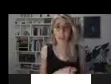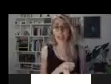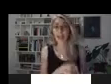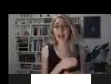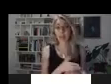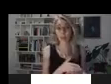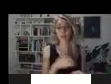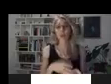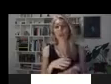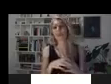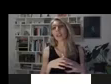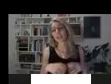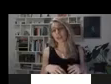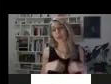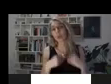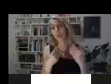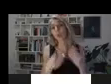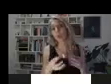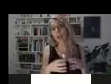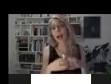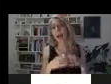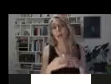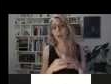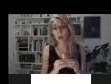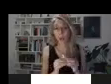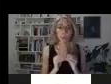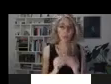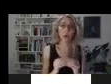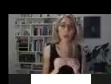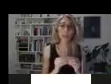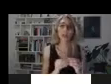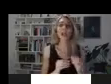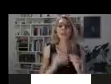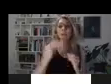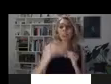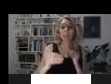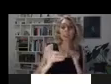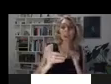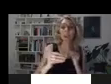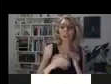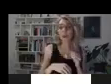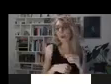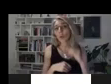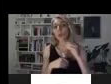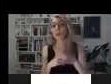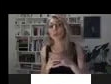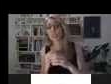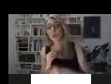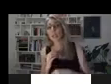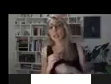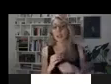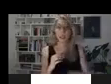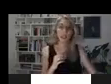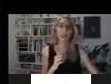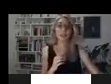posible aplicar Argo, sino que mientras ocurre Argo en Bogotá, también se lleva adelante Barcú, también